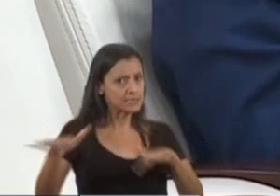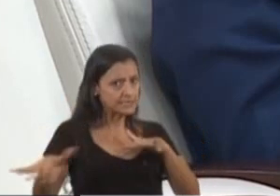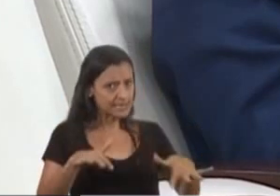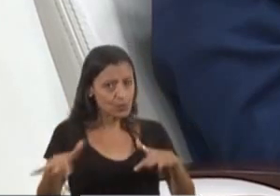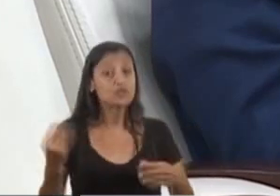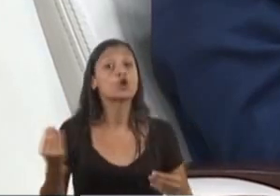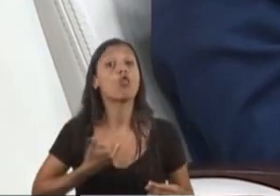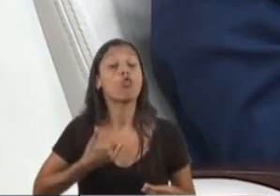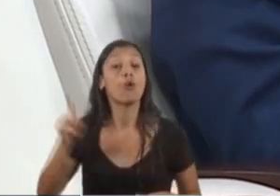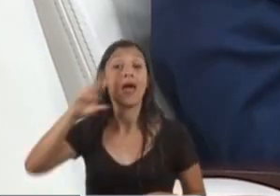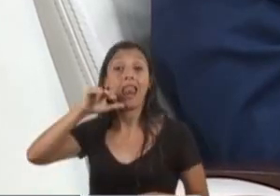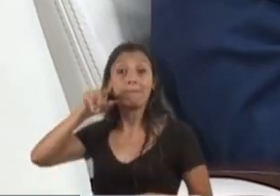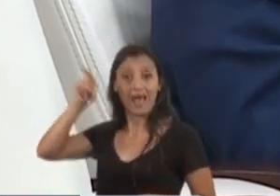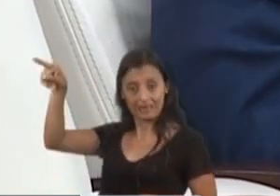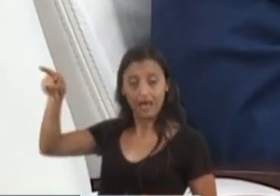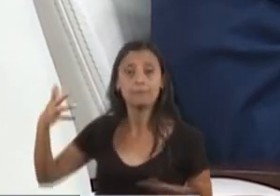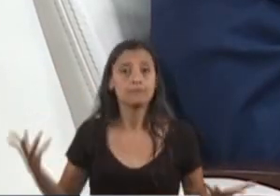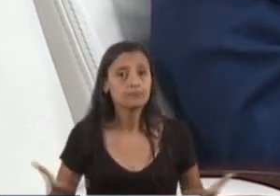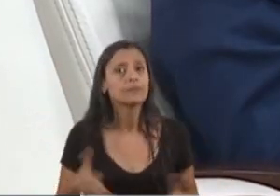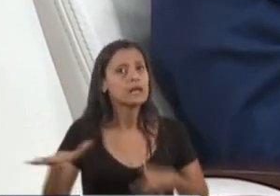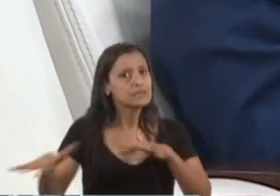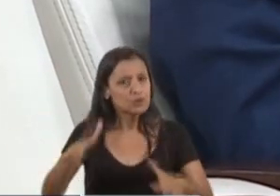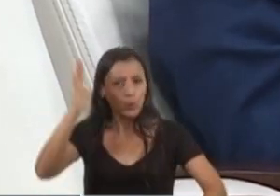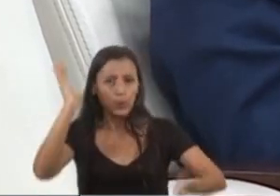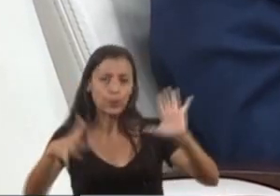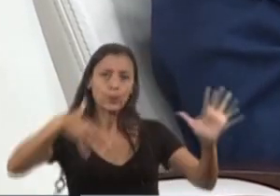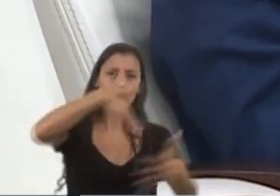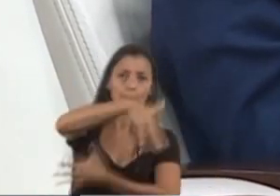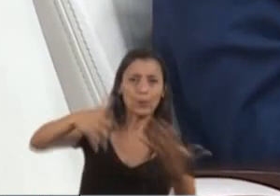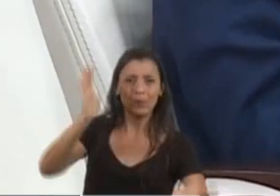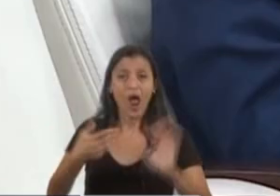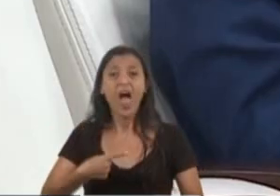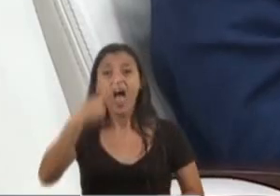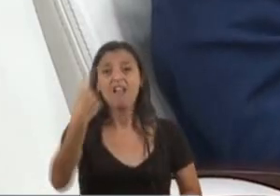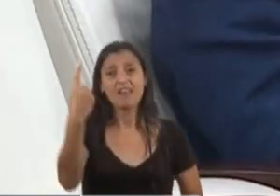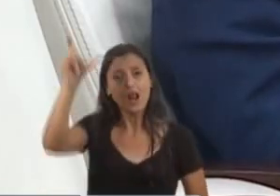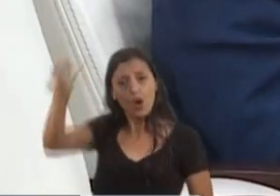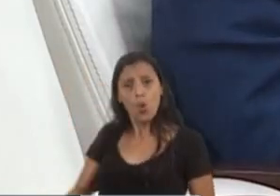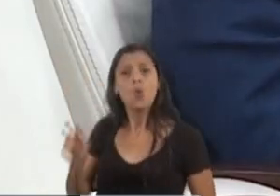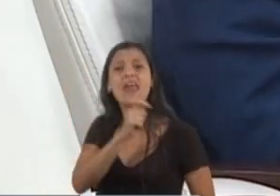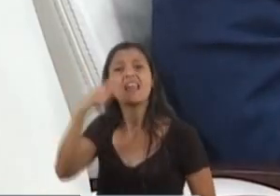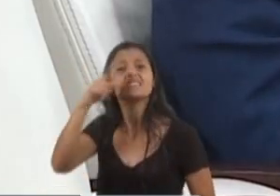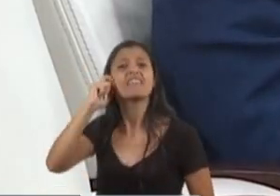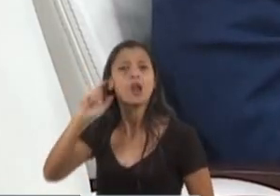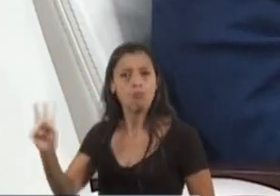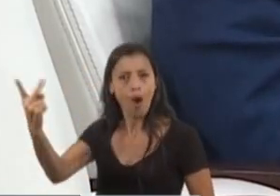en la ciudad de La Plata, un episodio violento que terminó con la muerte de una nena de 7 años. Los imputados son menores de